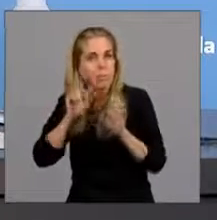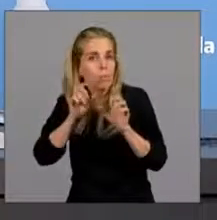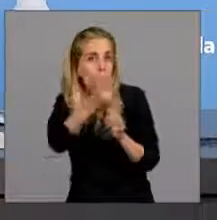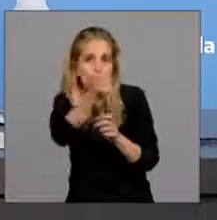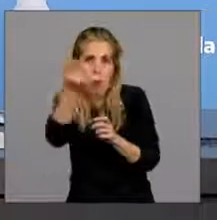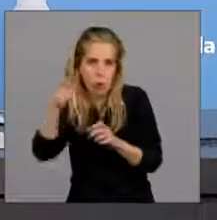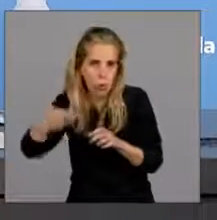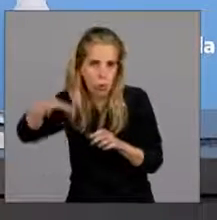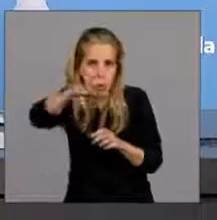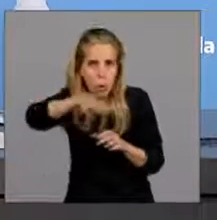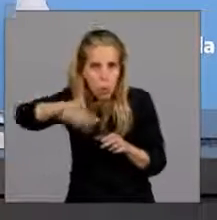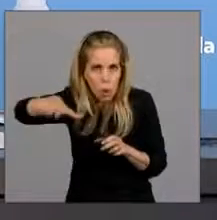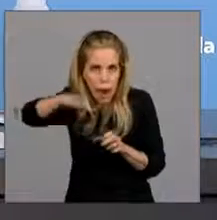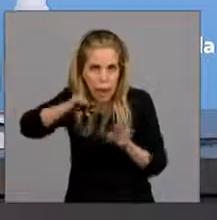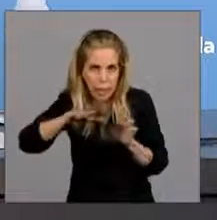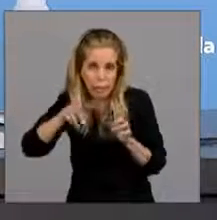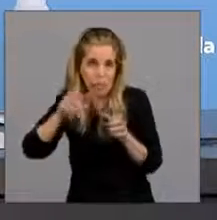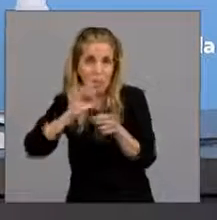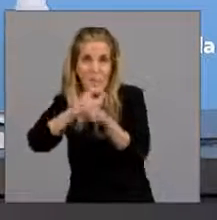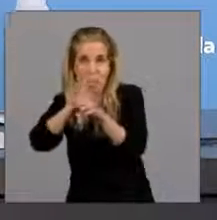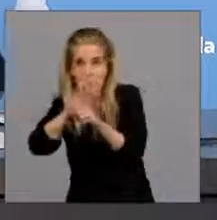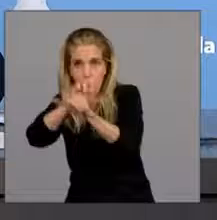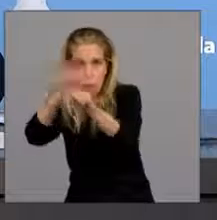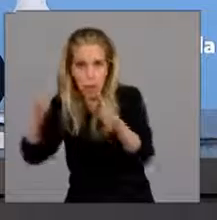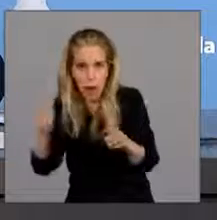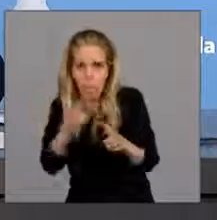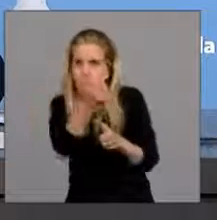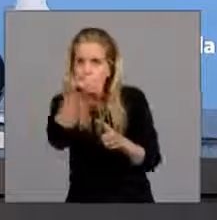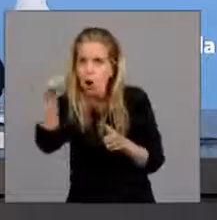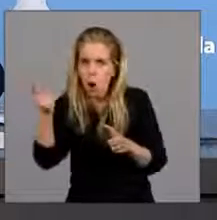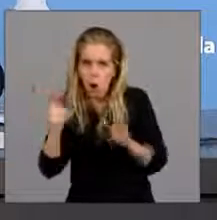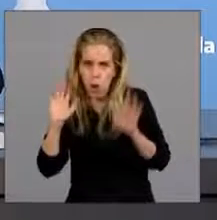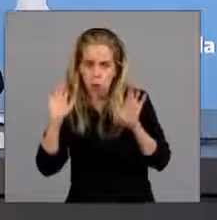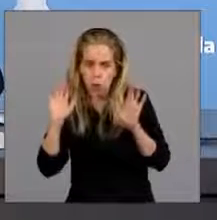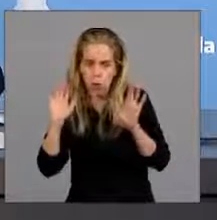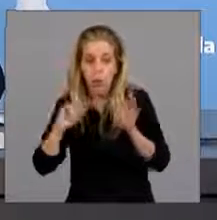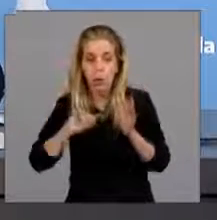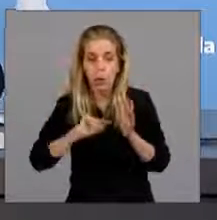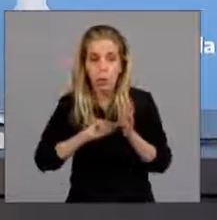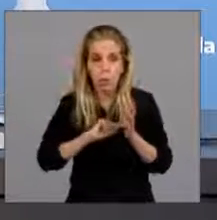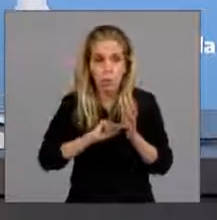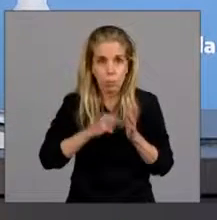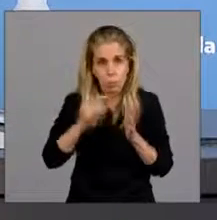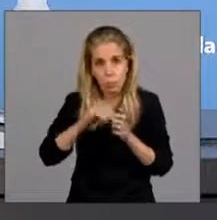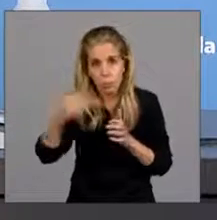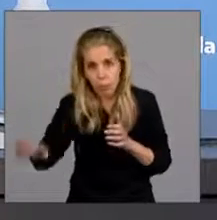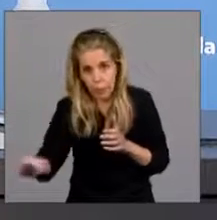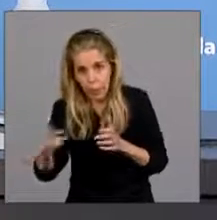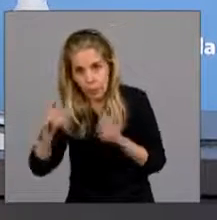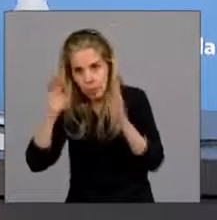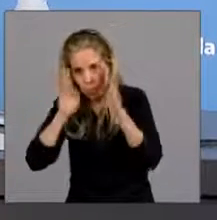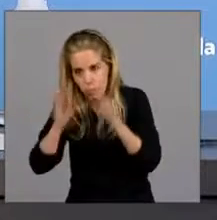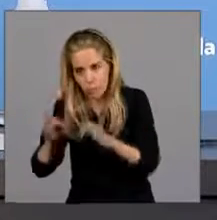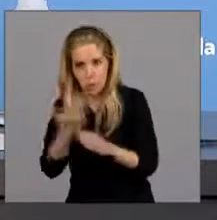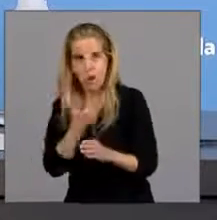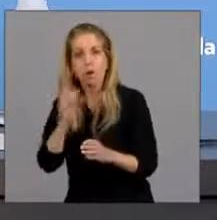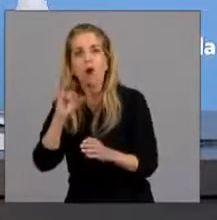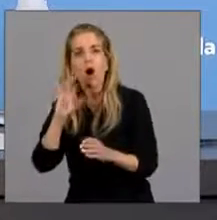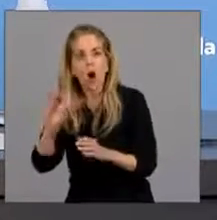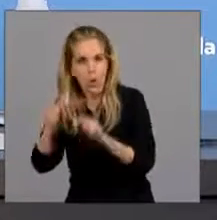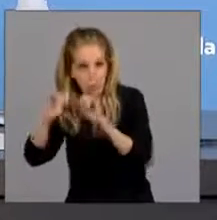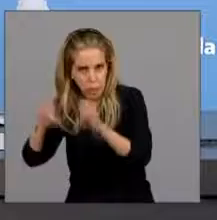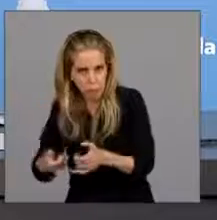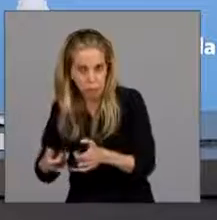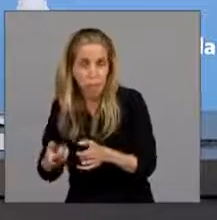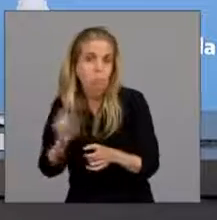pocos lugares y muy focalizados, donde la ciudad de Buenos Aires y el Gran Buenos Aires es el epicentro, claramente. Y